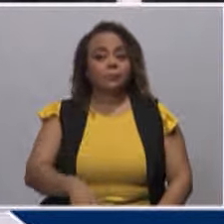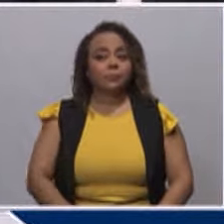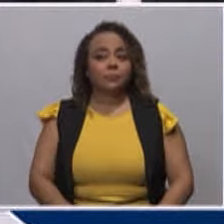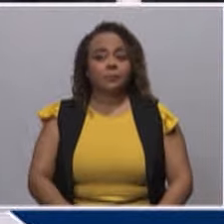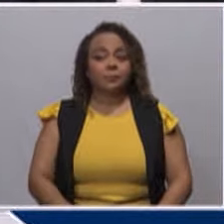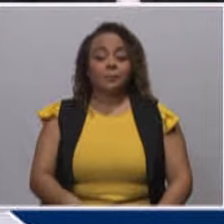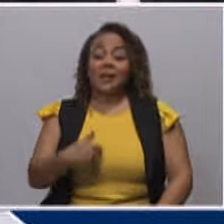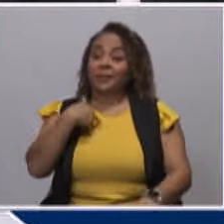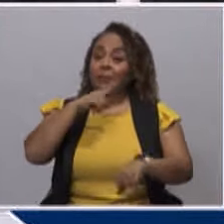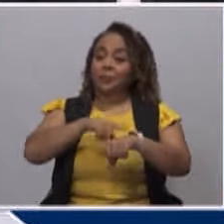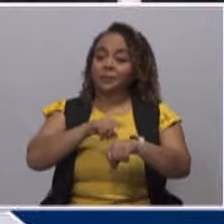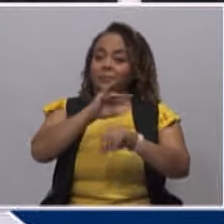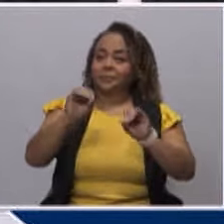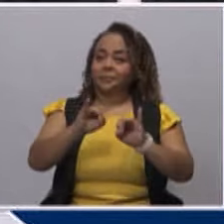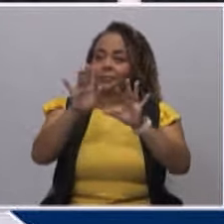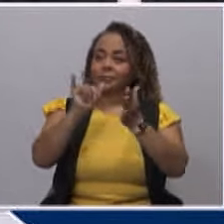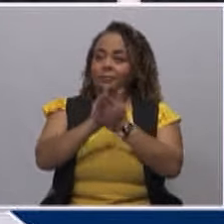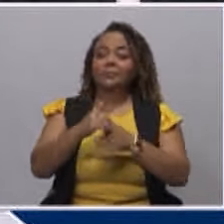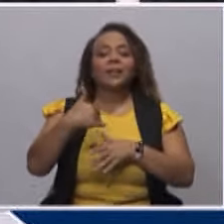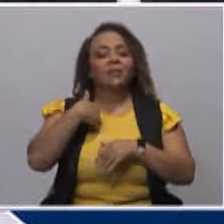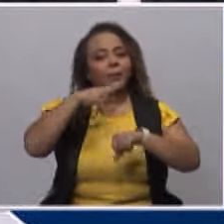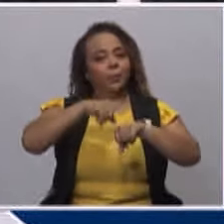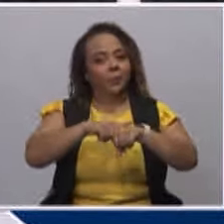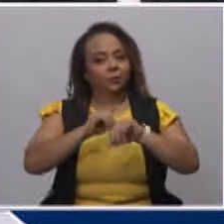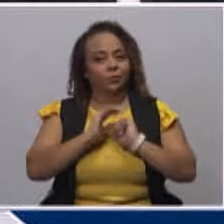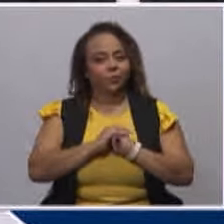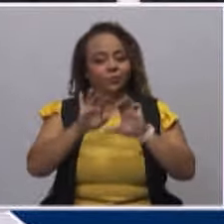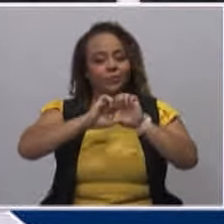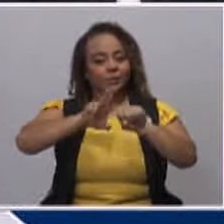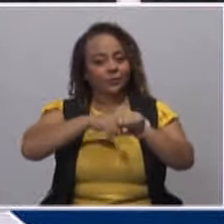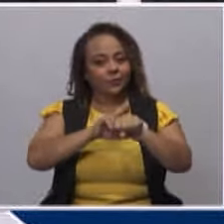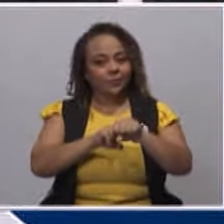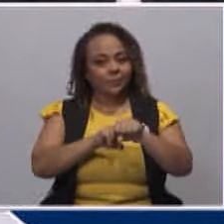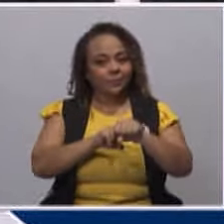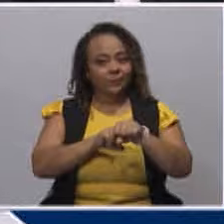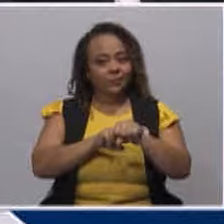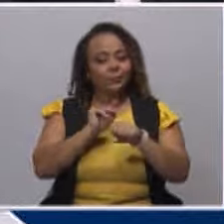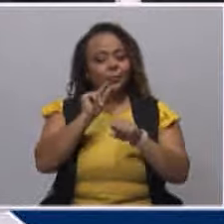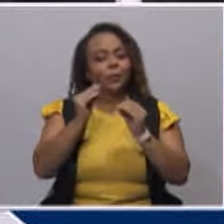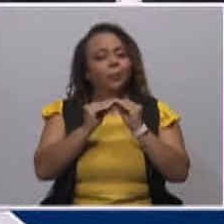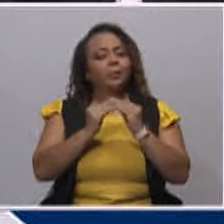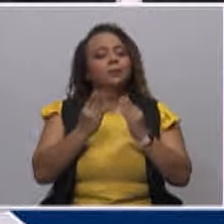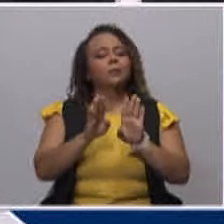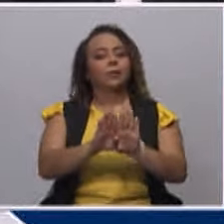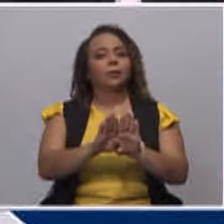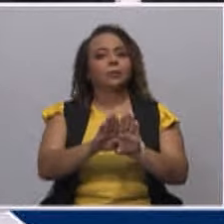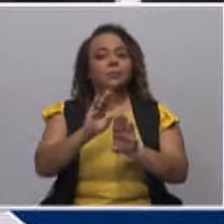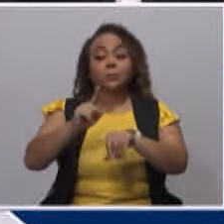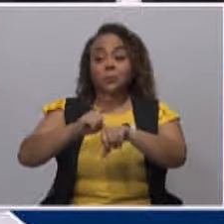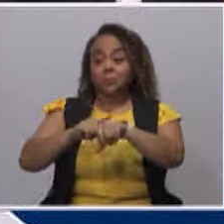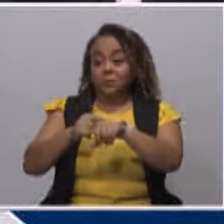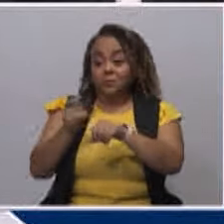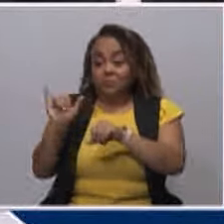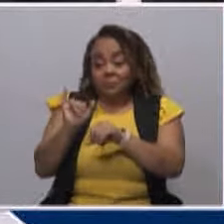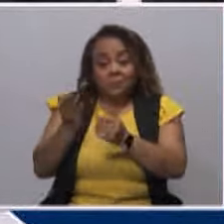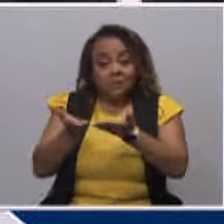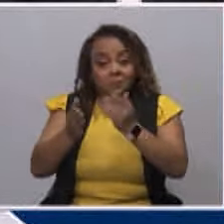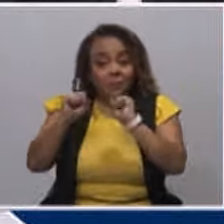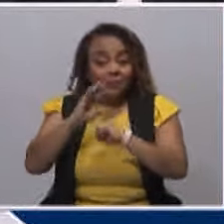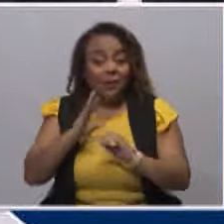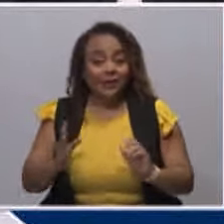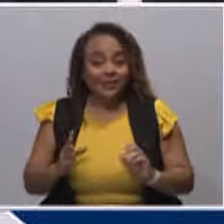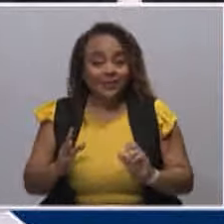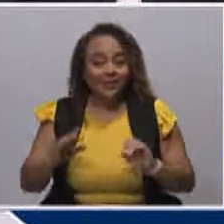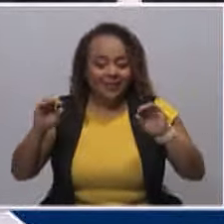momentos y es claro en eso habrá momentos donde la selección sea un poco más hermética y momentos como estos donde podemos hablar